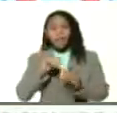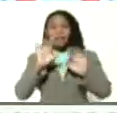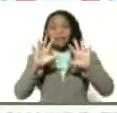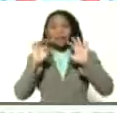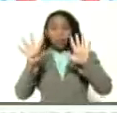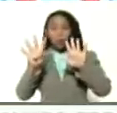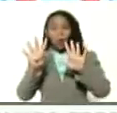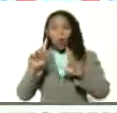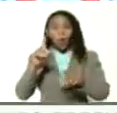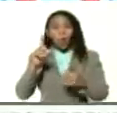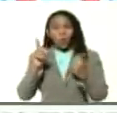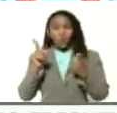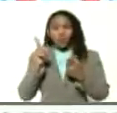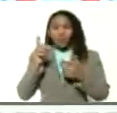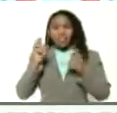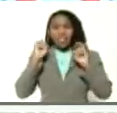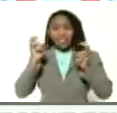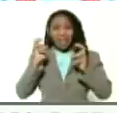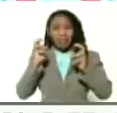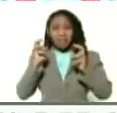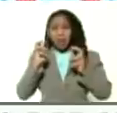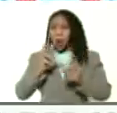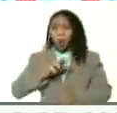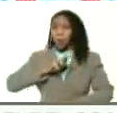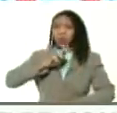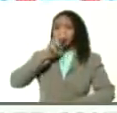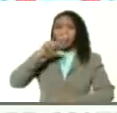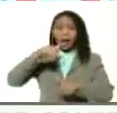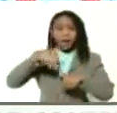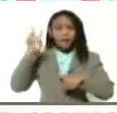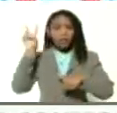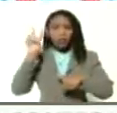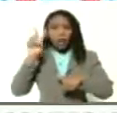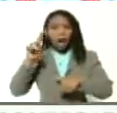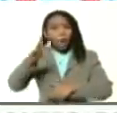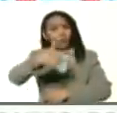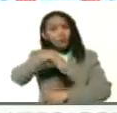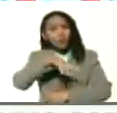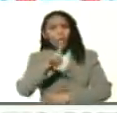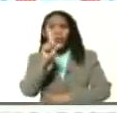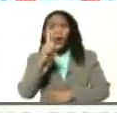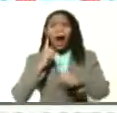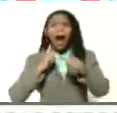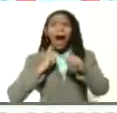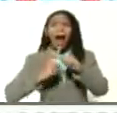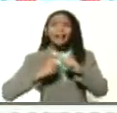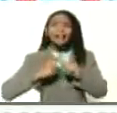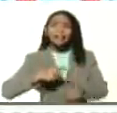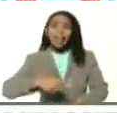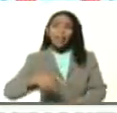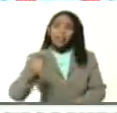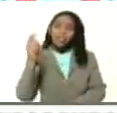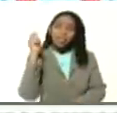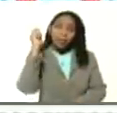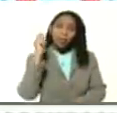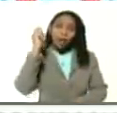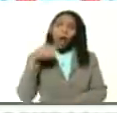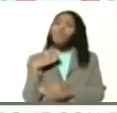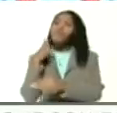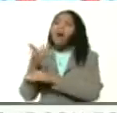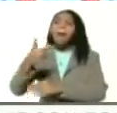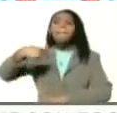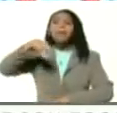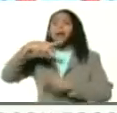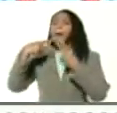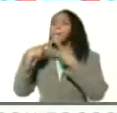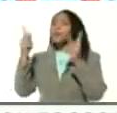hecho inédito para la historia de Venezuela, donde un exdiputado se fue a una plaza pública